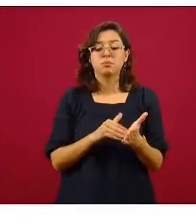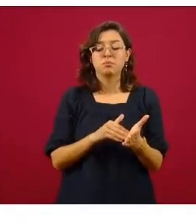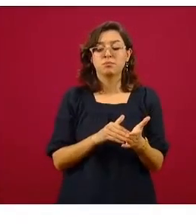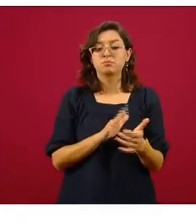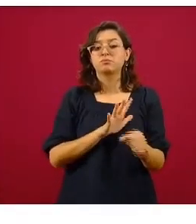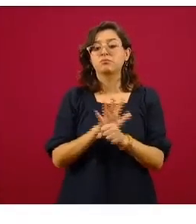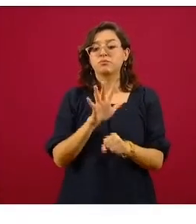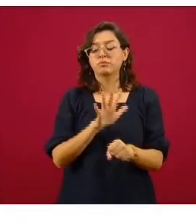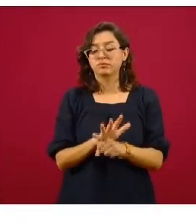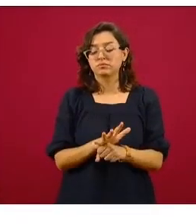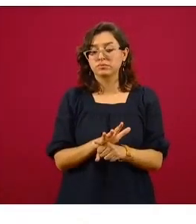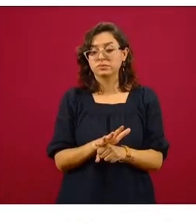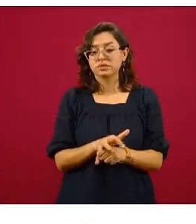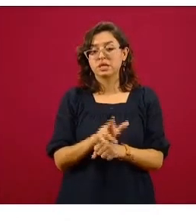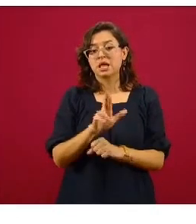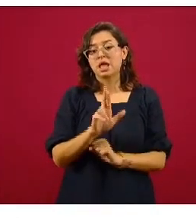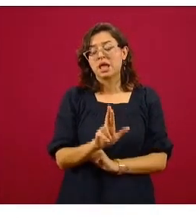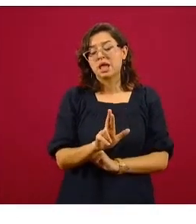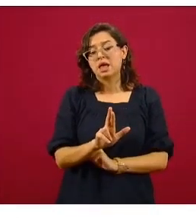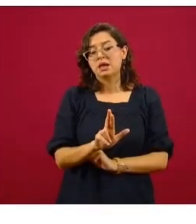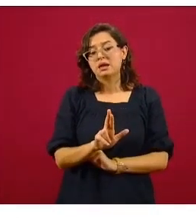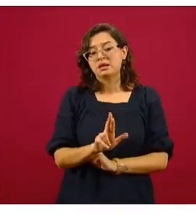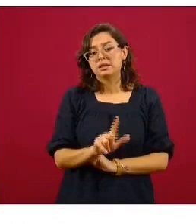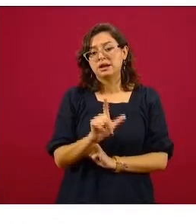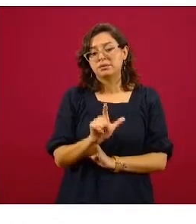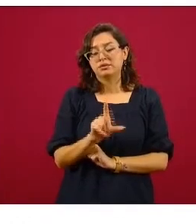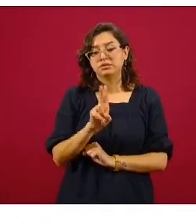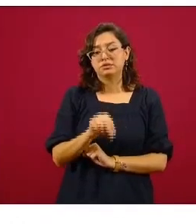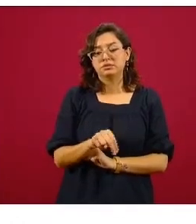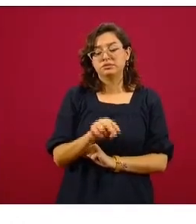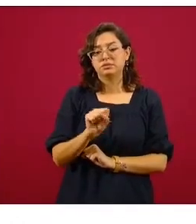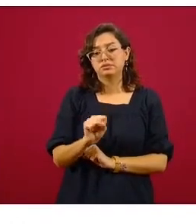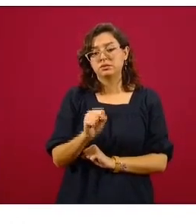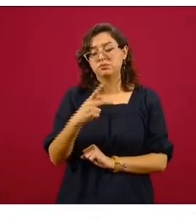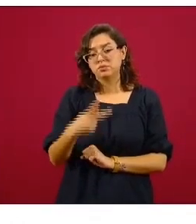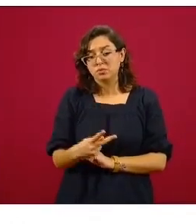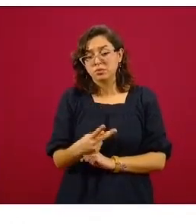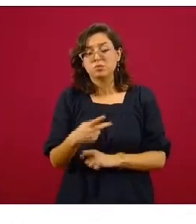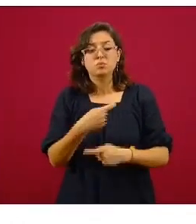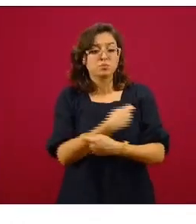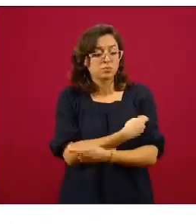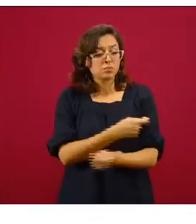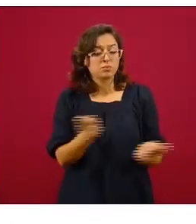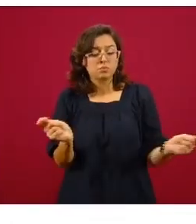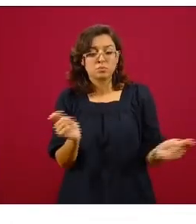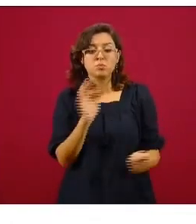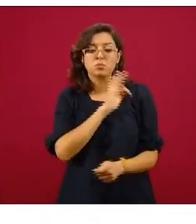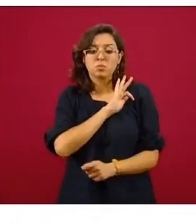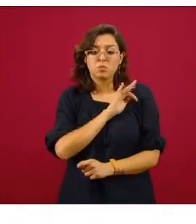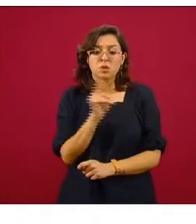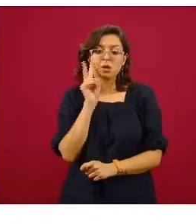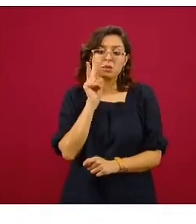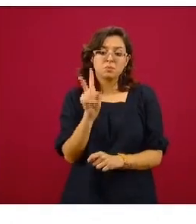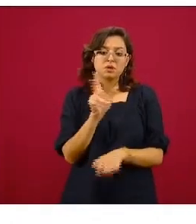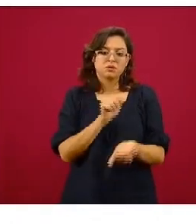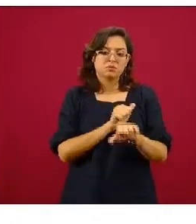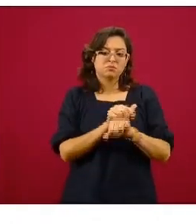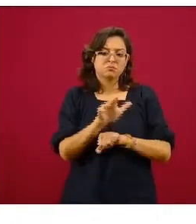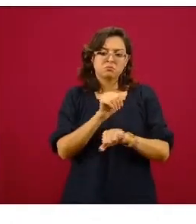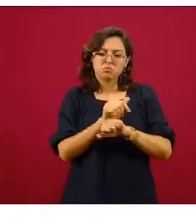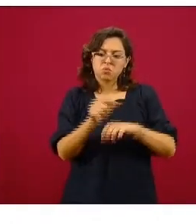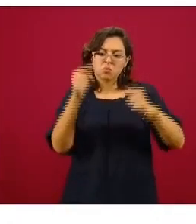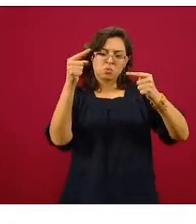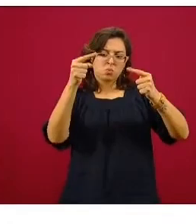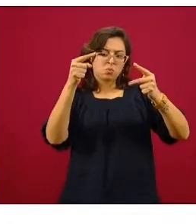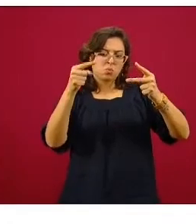de laboratorios estatales de salud pública y pueden ustedes encontrar ahí los números exactos